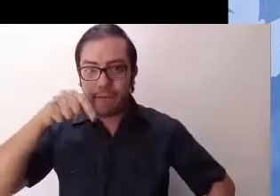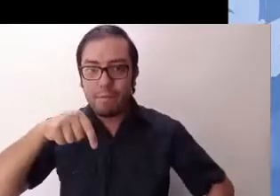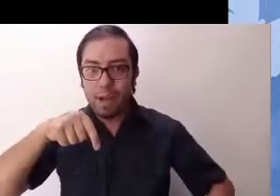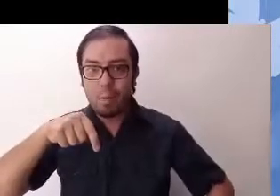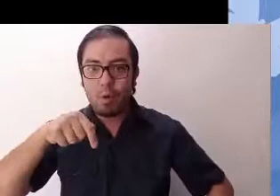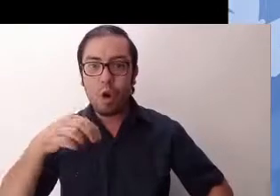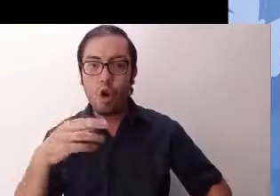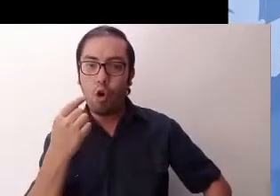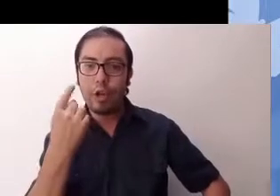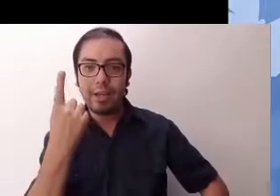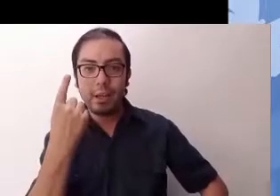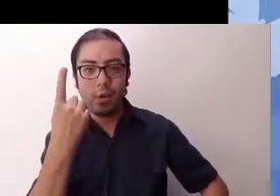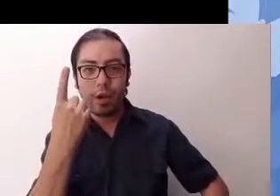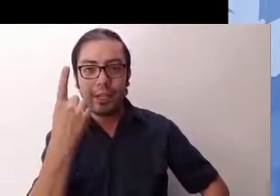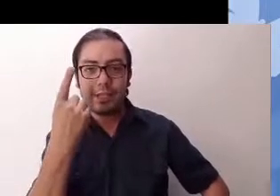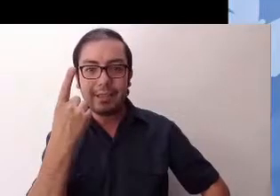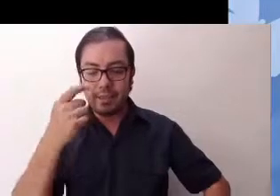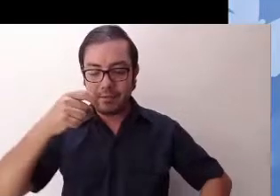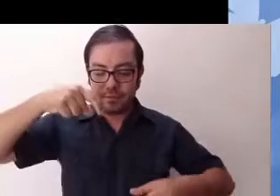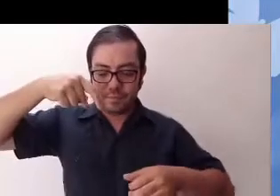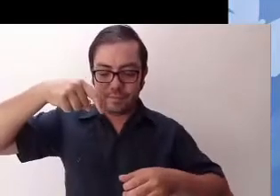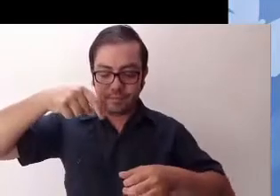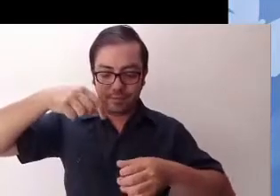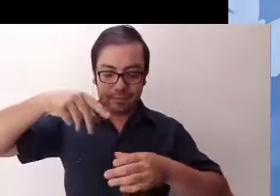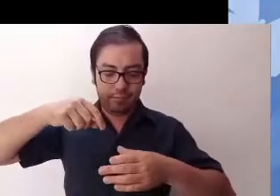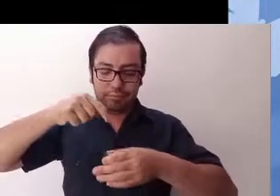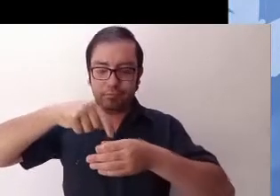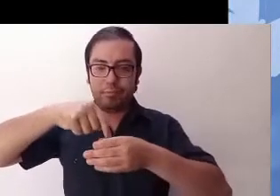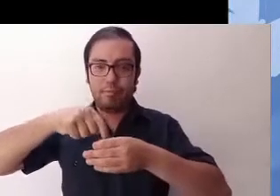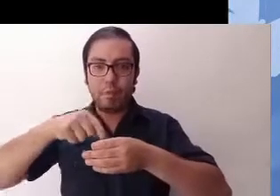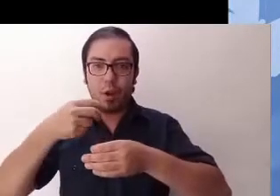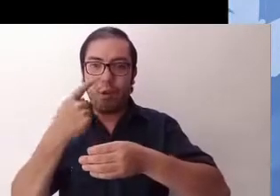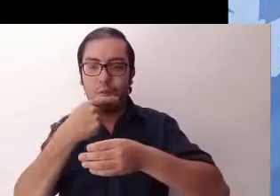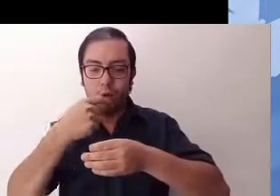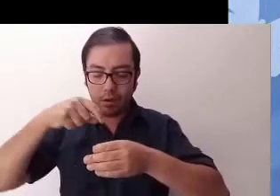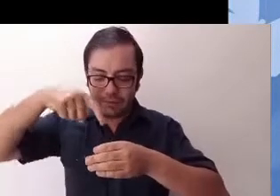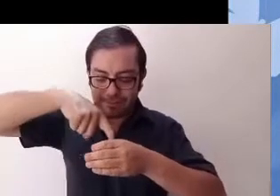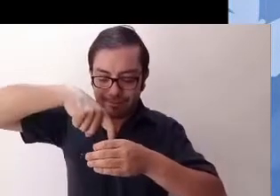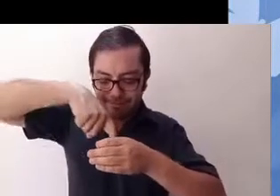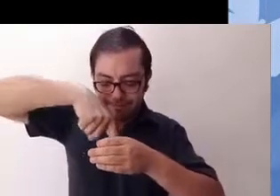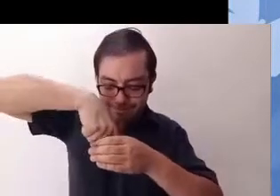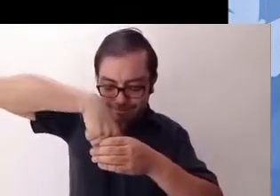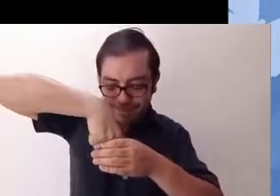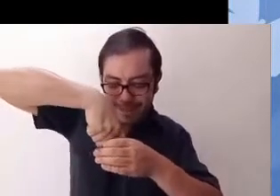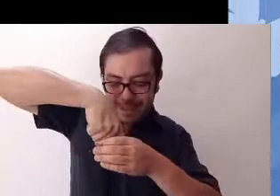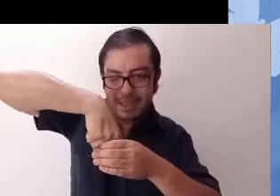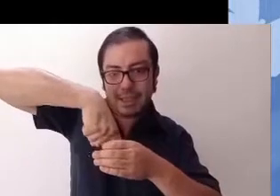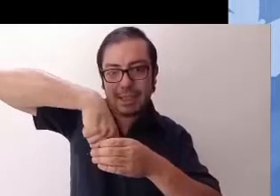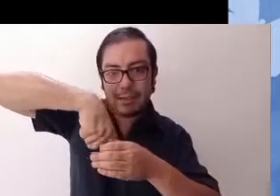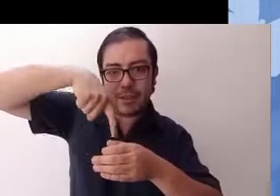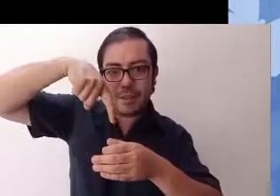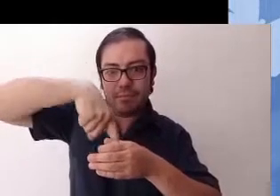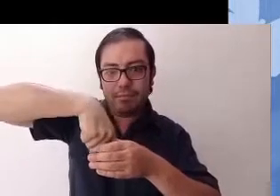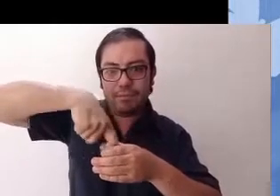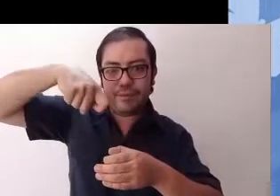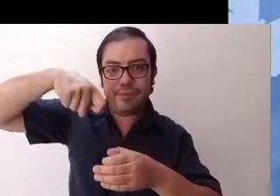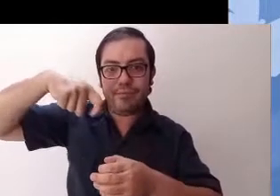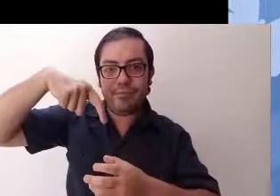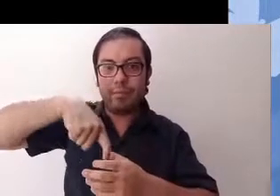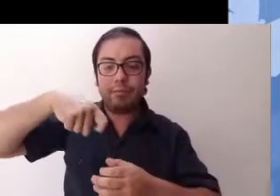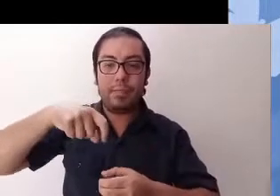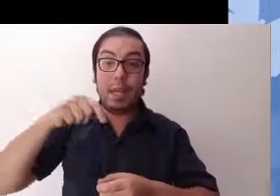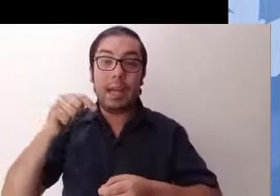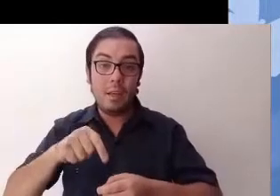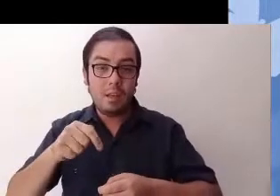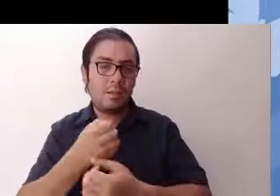visible. Si es visible, con el dedo índice lo tratamos de sacar. lo arrastramos para tratar de sacarlo. Si no